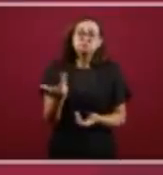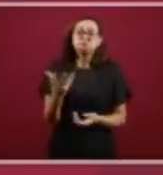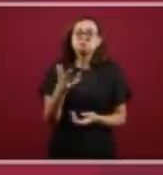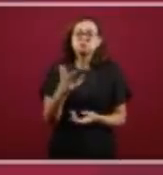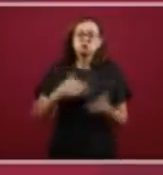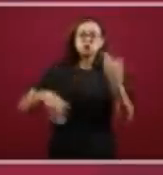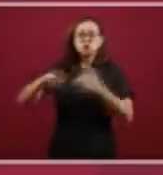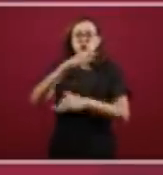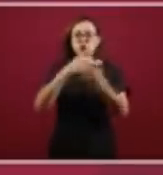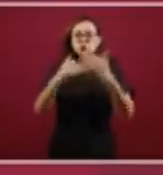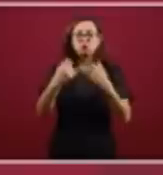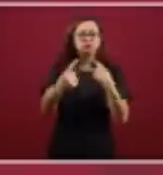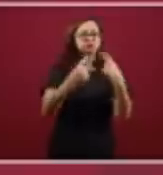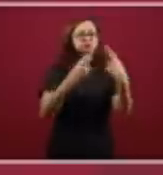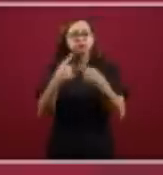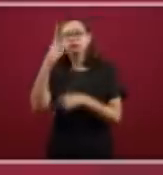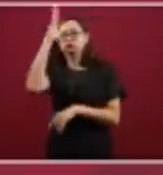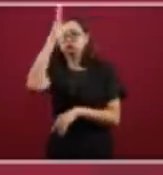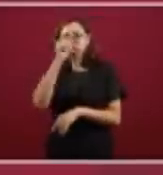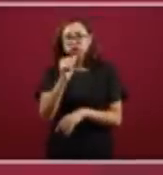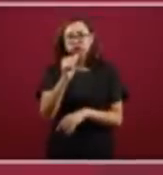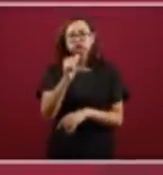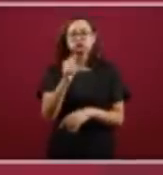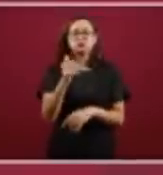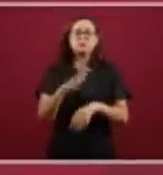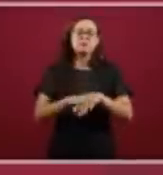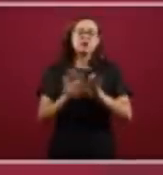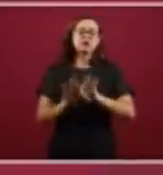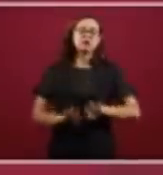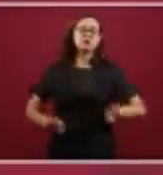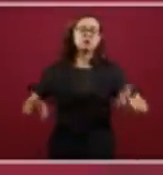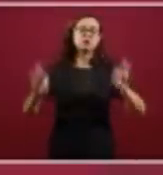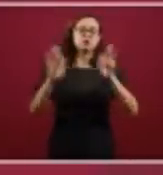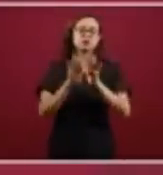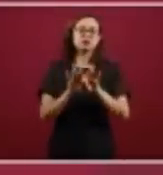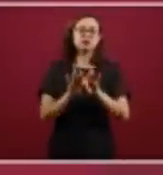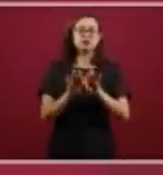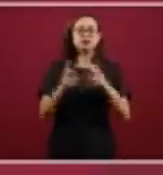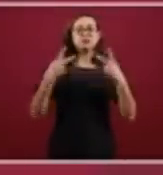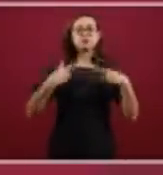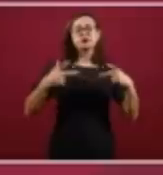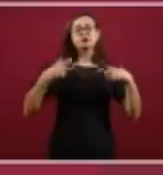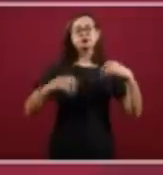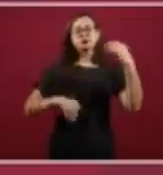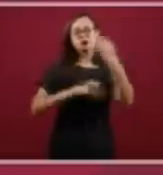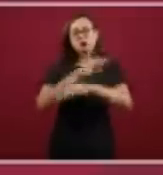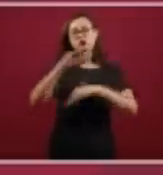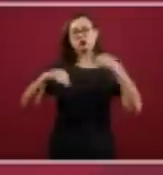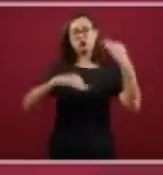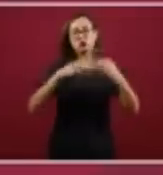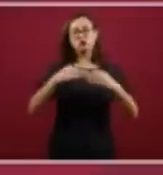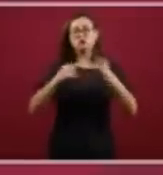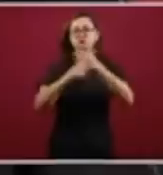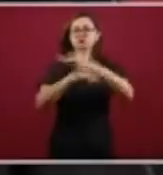nos pongamos de acuerdo. Lo importante es que toda la gente